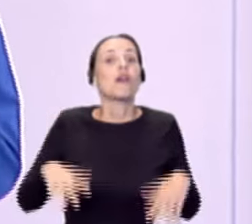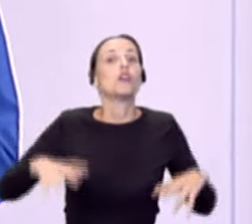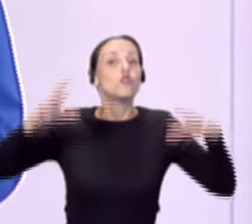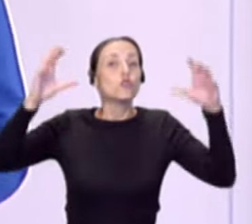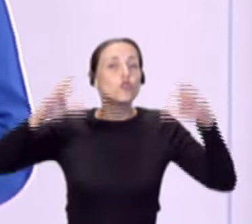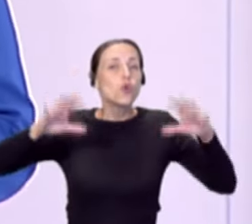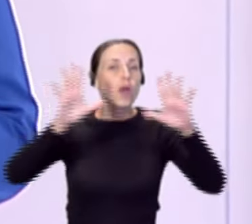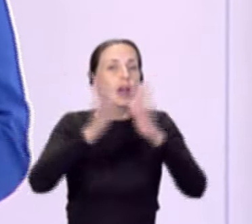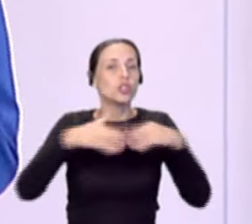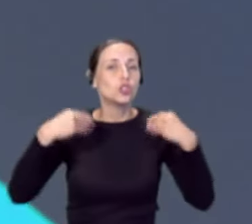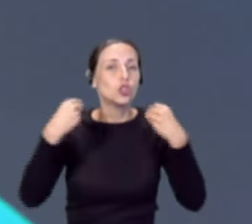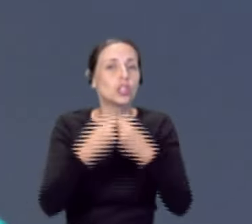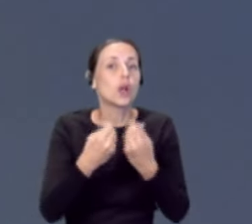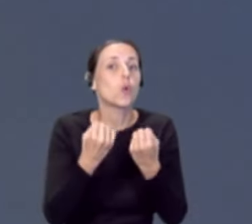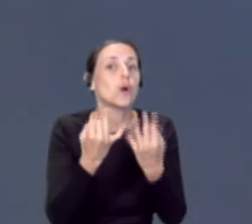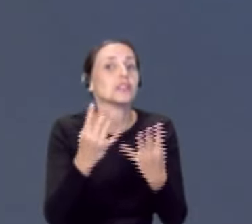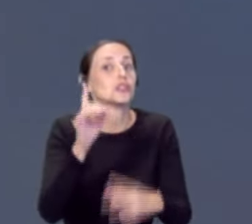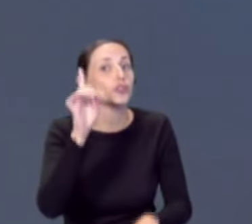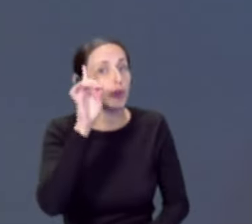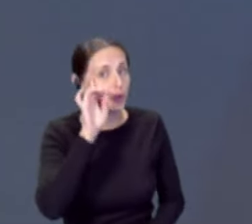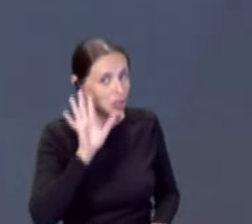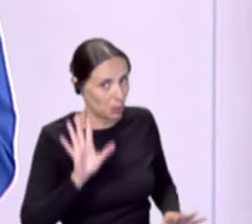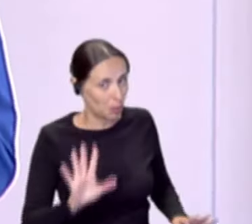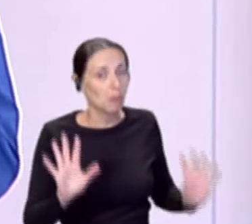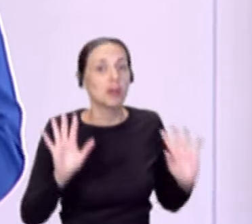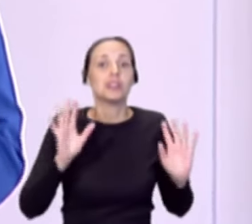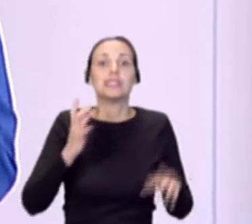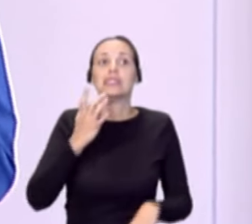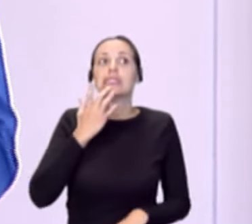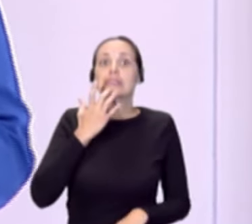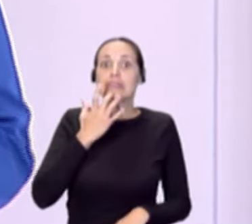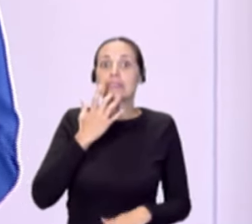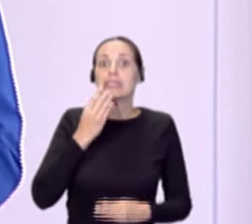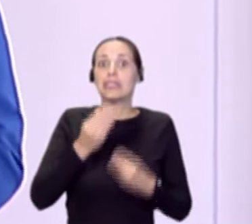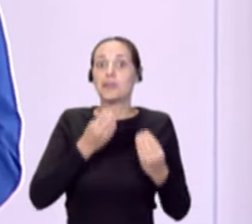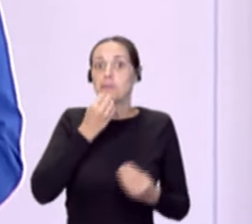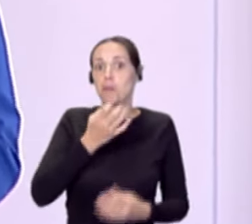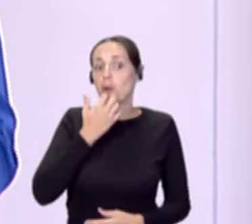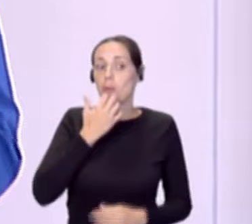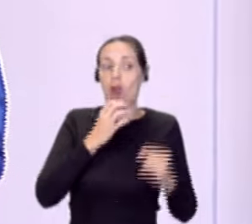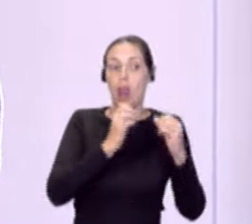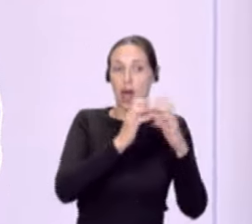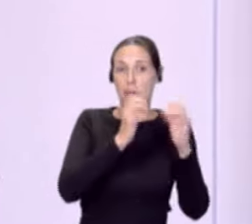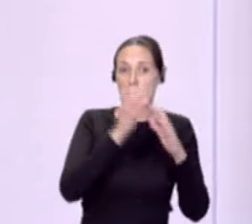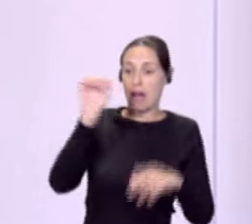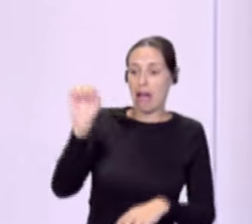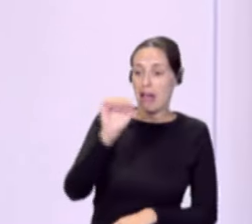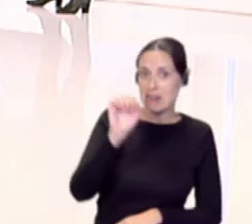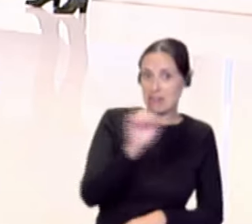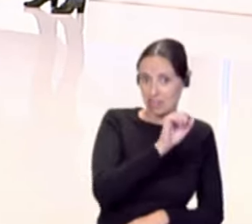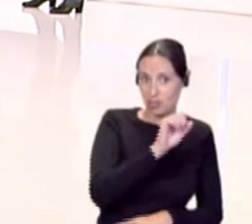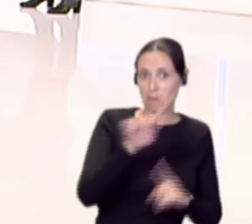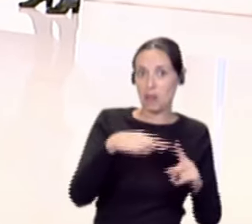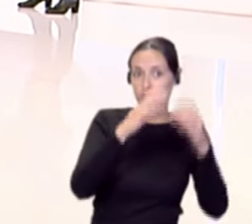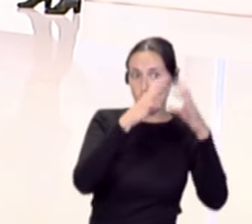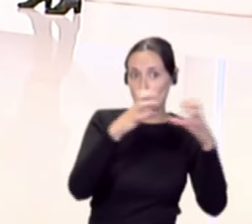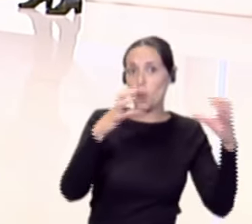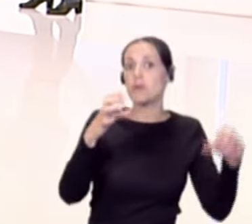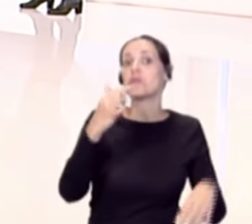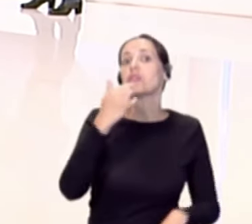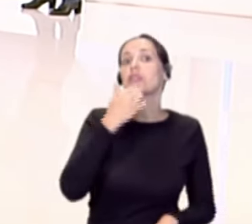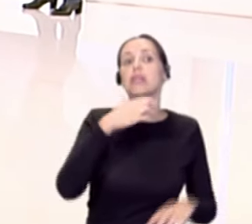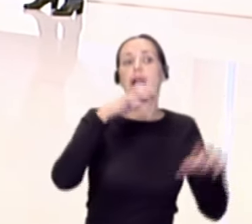conjunto, pero si se porta bien, a veces estas nubes que entran con alisio, por ejemplo en La Palma, ya nos han sorprendido algunas veces que el modelo dice que lloverá